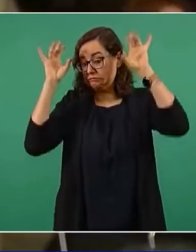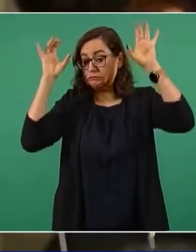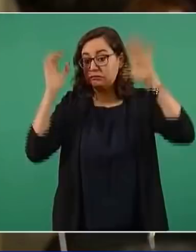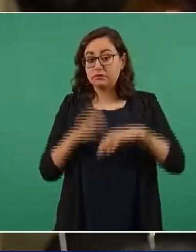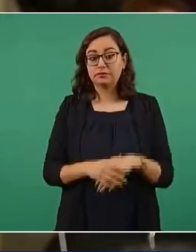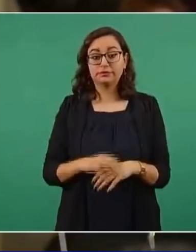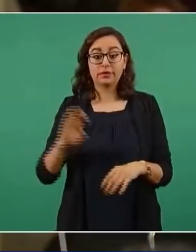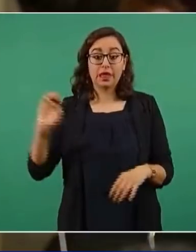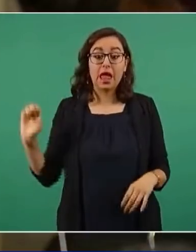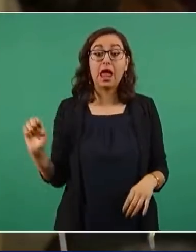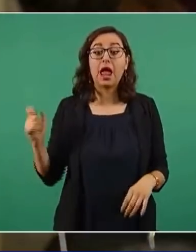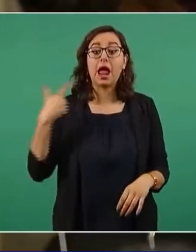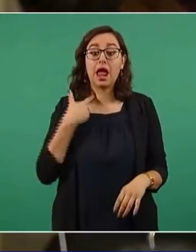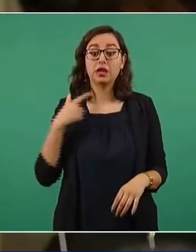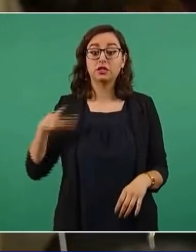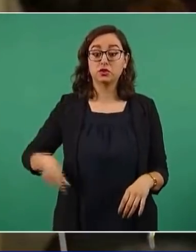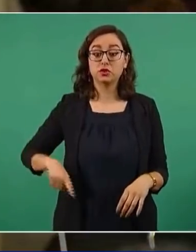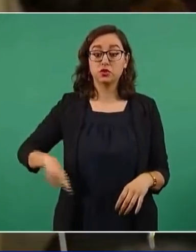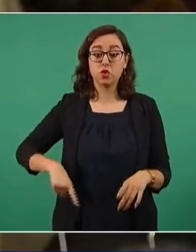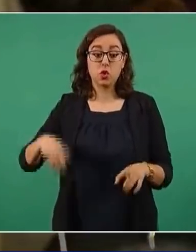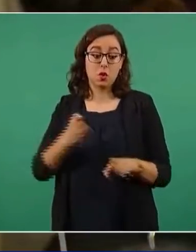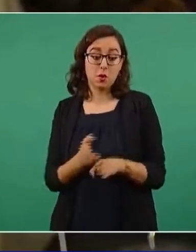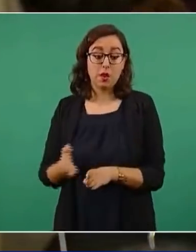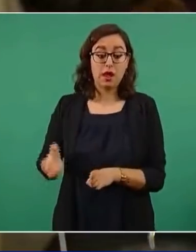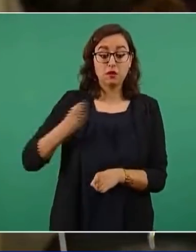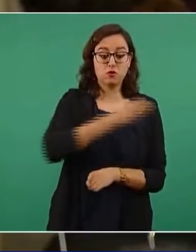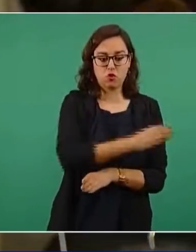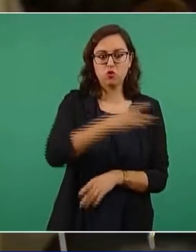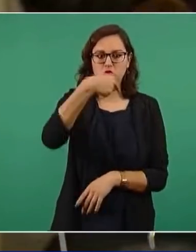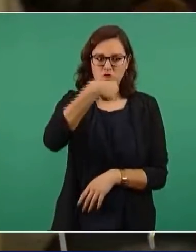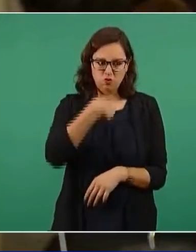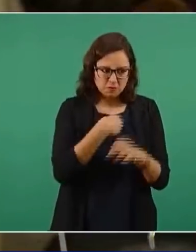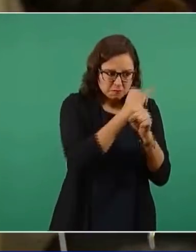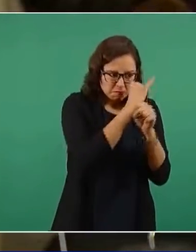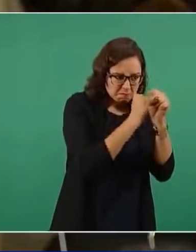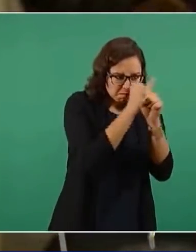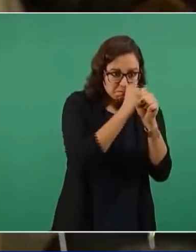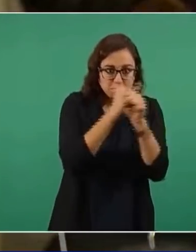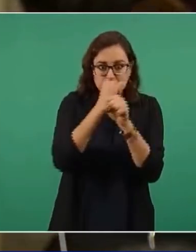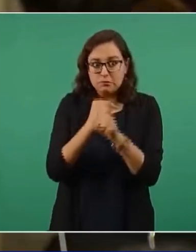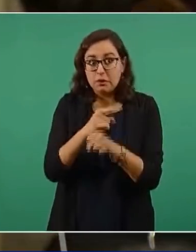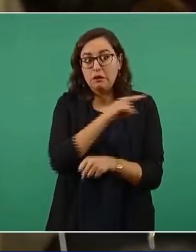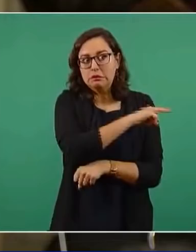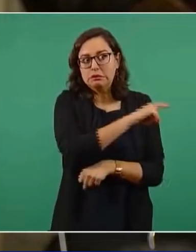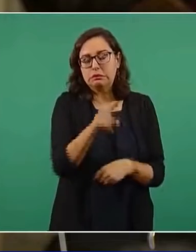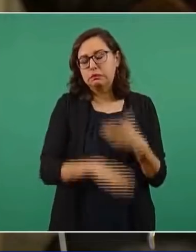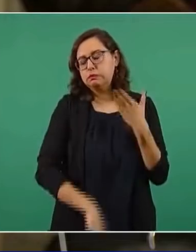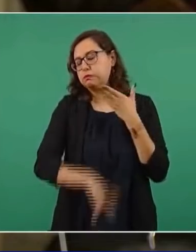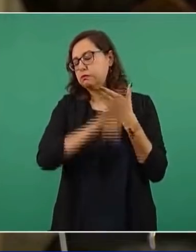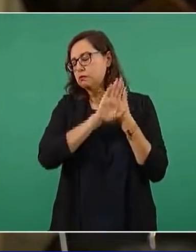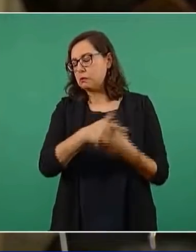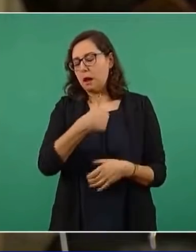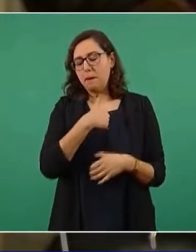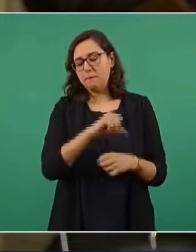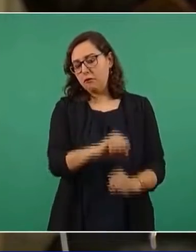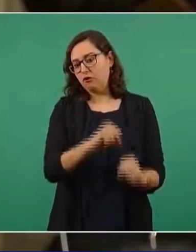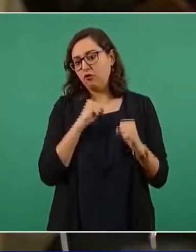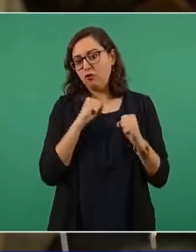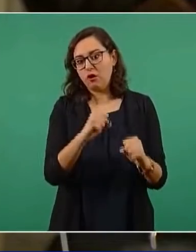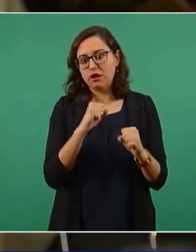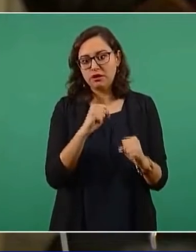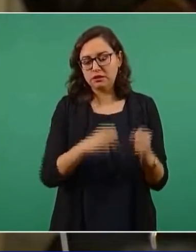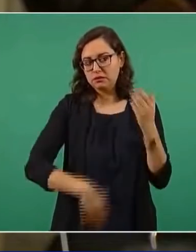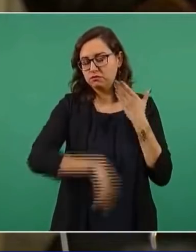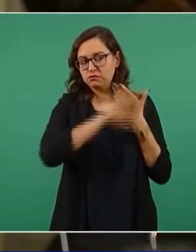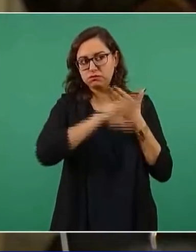me valió incluso persecuciones y amenazas, porque es un tema de mucha corrupción. Tiene que